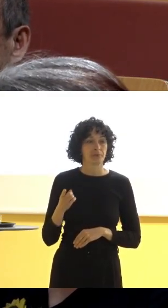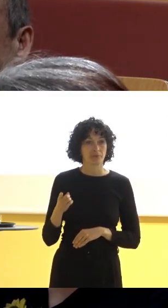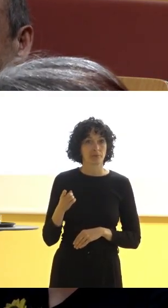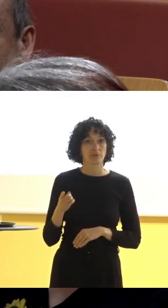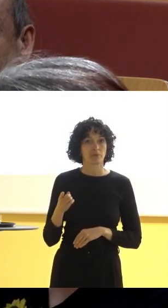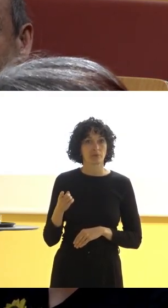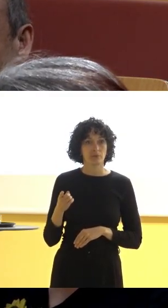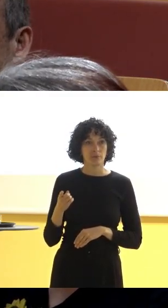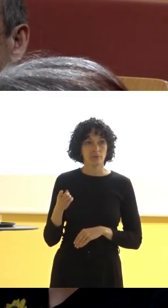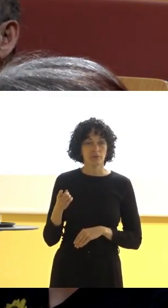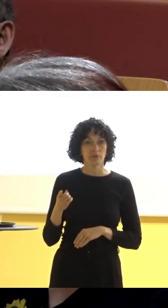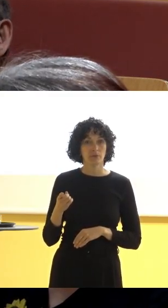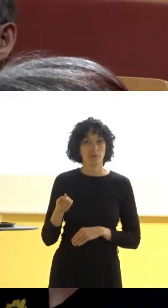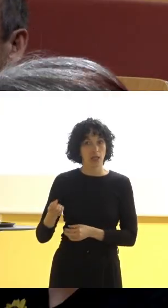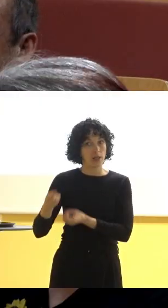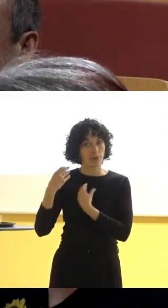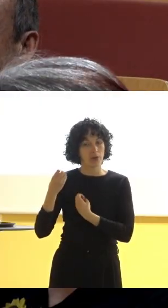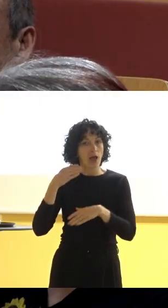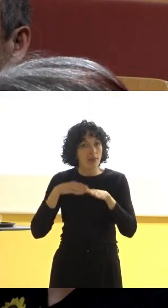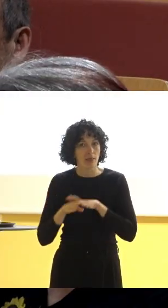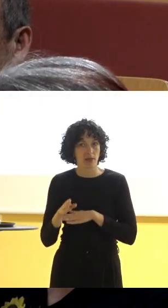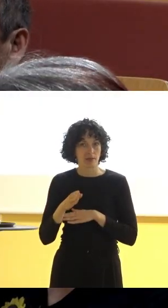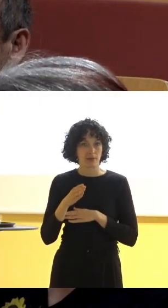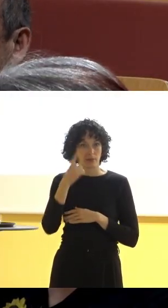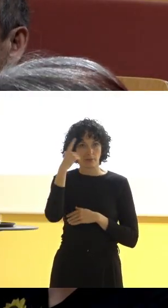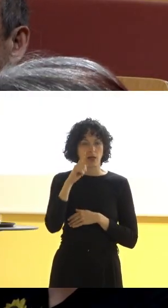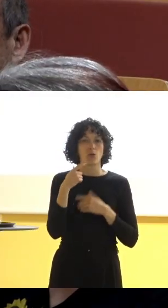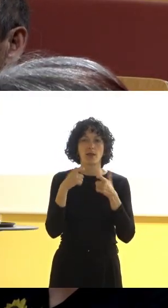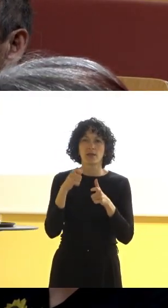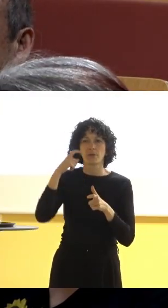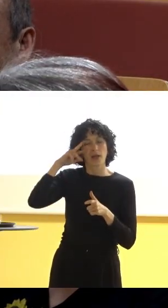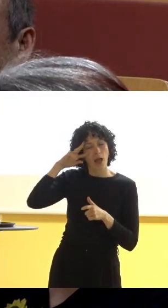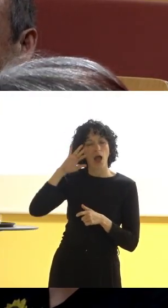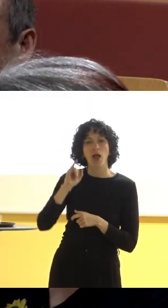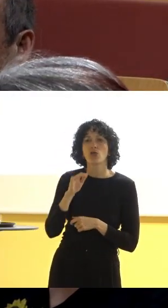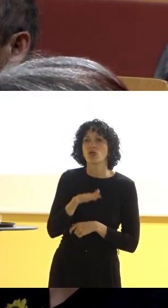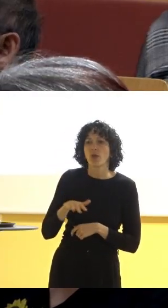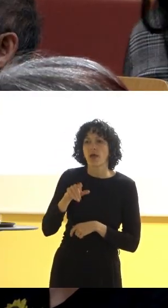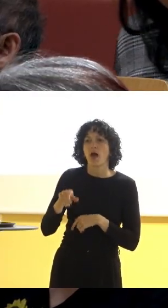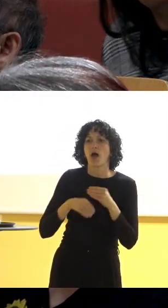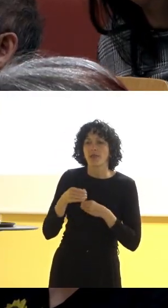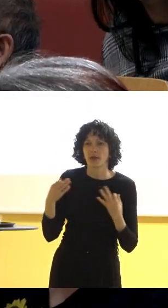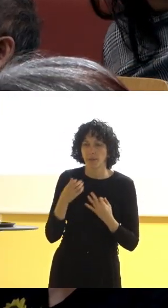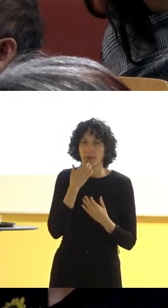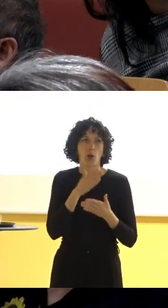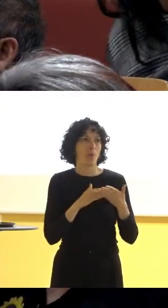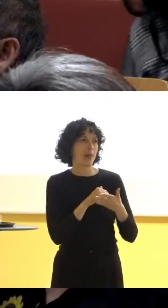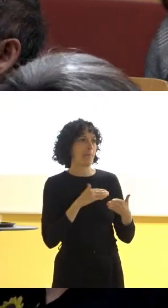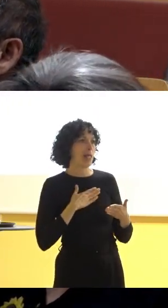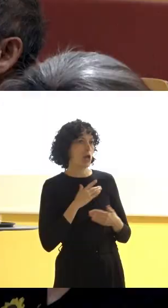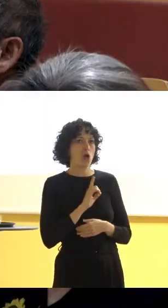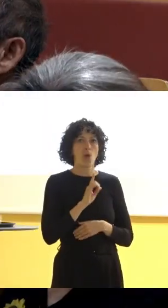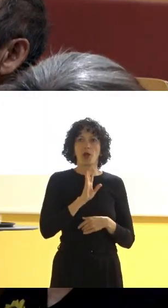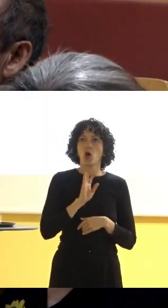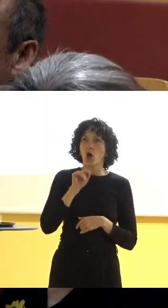acceder a esa información, donde hay una unidad de experiencia que se está haciendo, pues mira, en tu comunidad no, pero en esta,